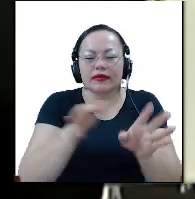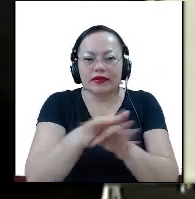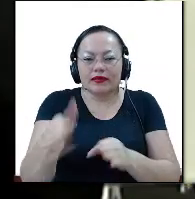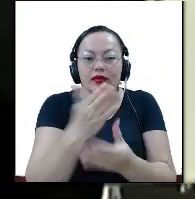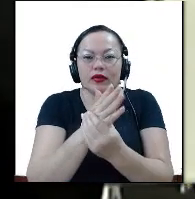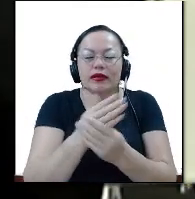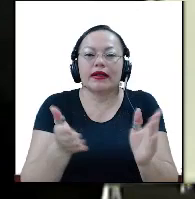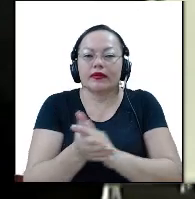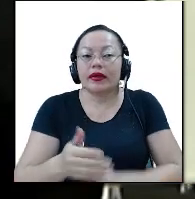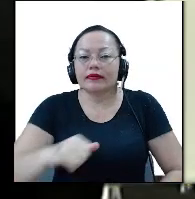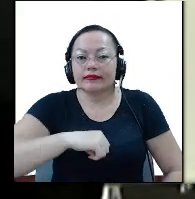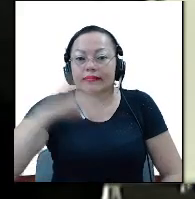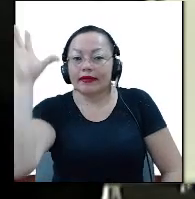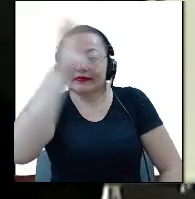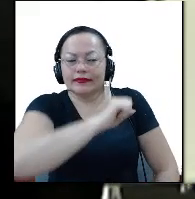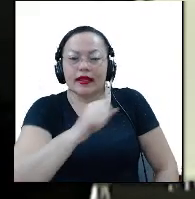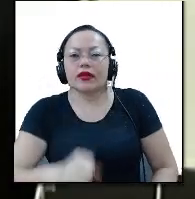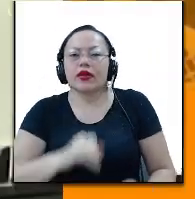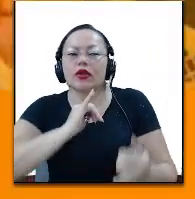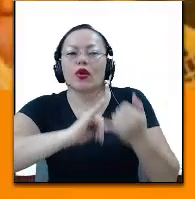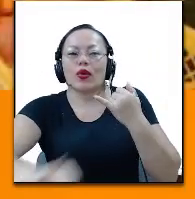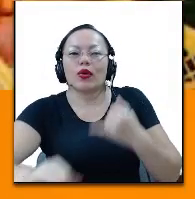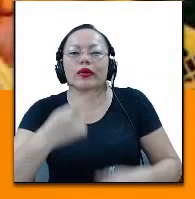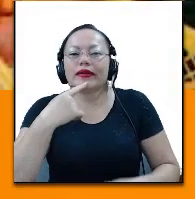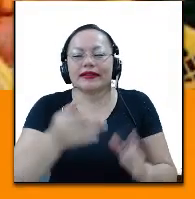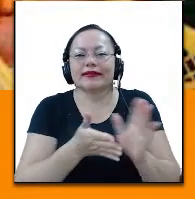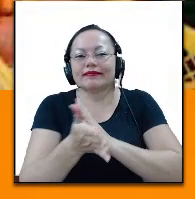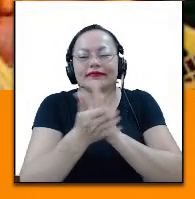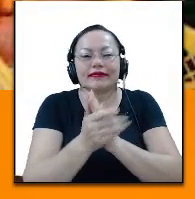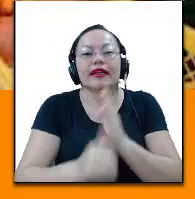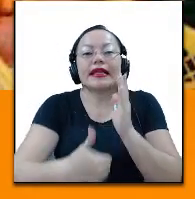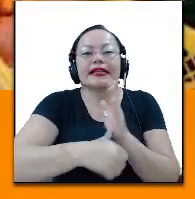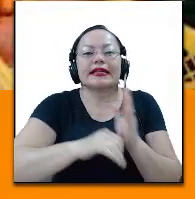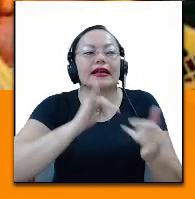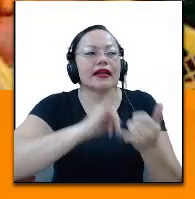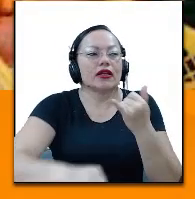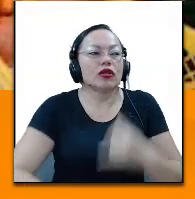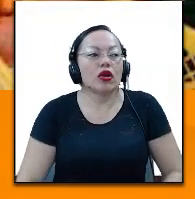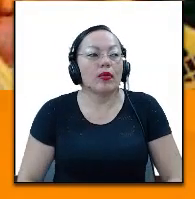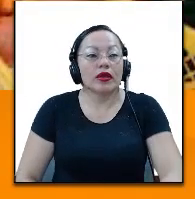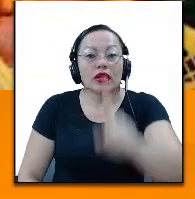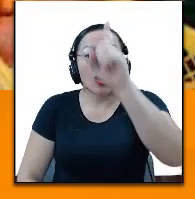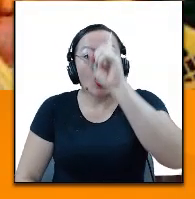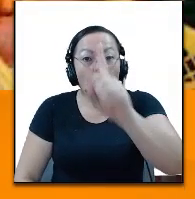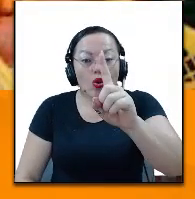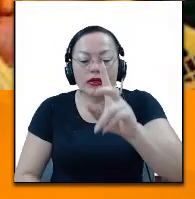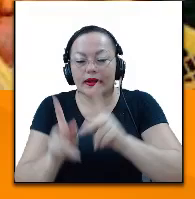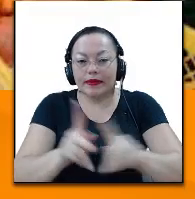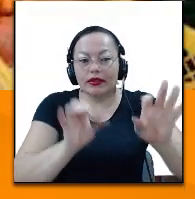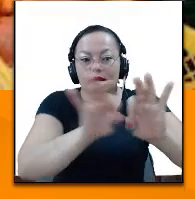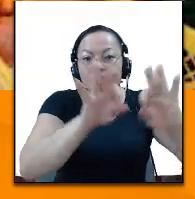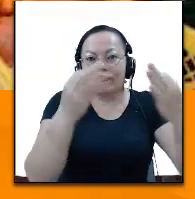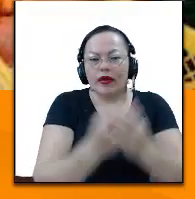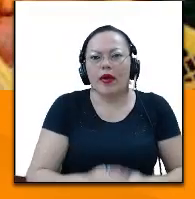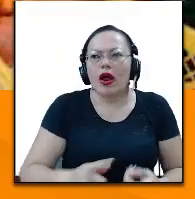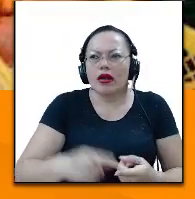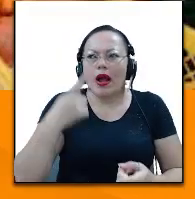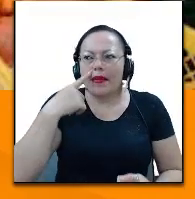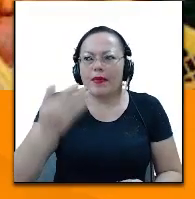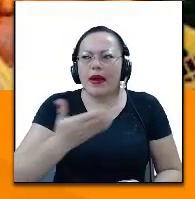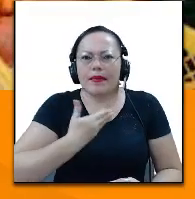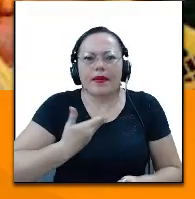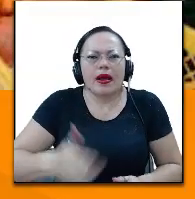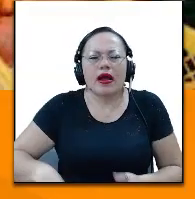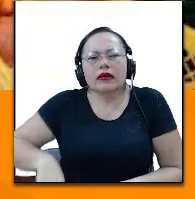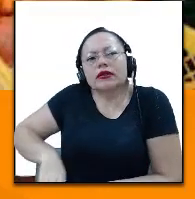Caldas, teniendo en cuenta el último número de su cédula. Solo una persona por familia, no es que van papá y mamá cogidos